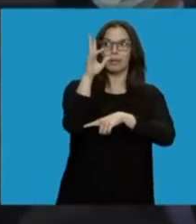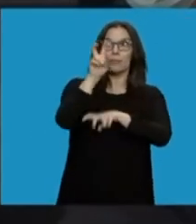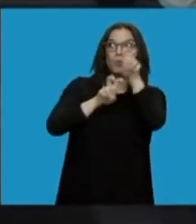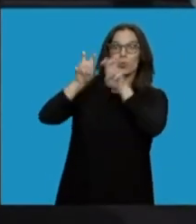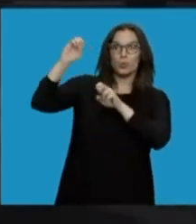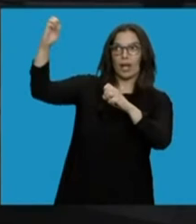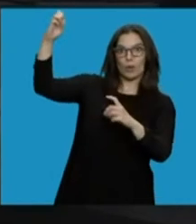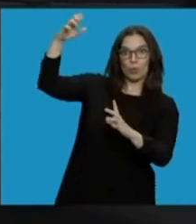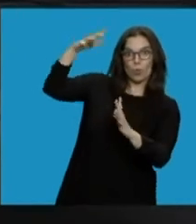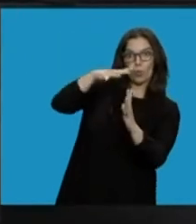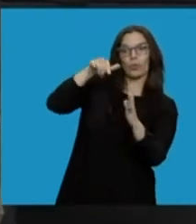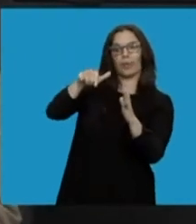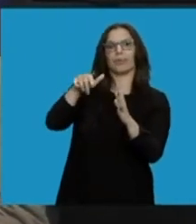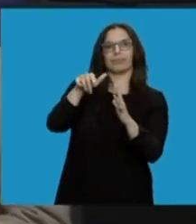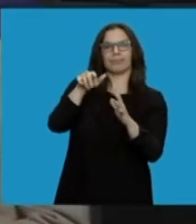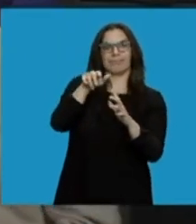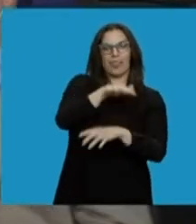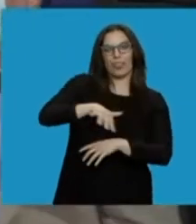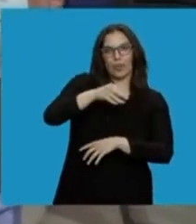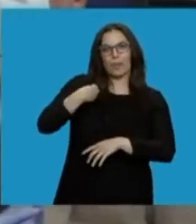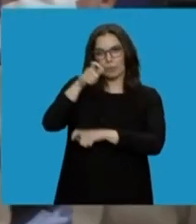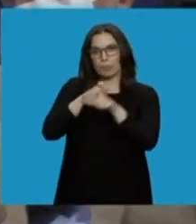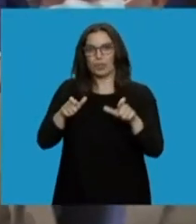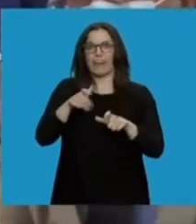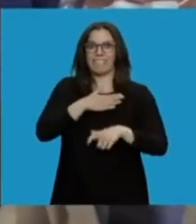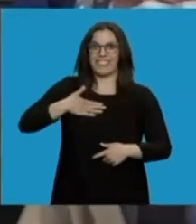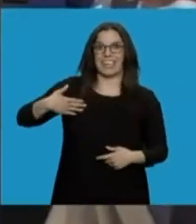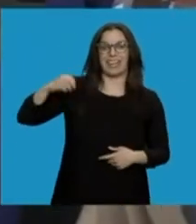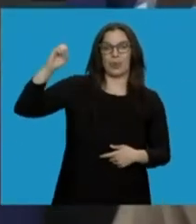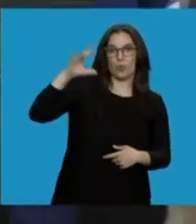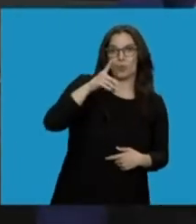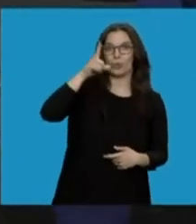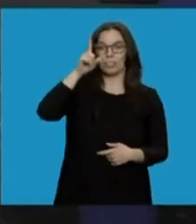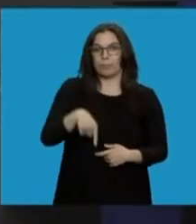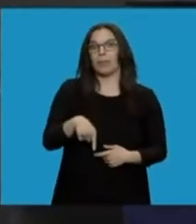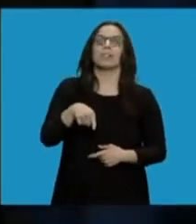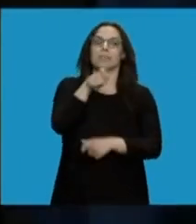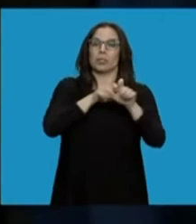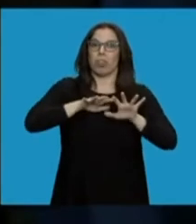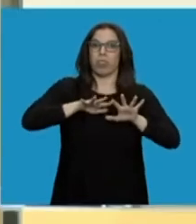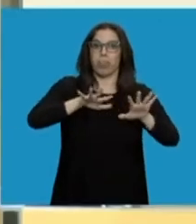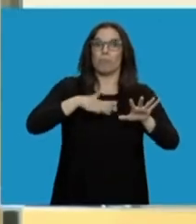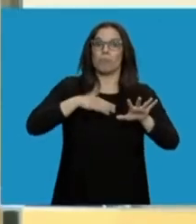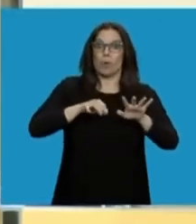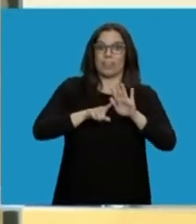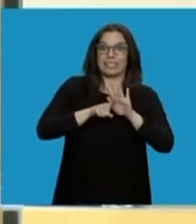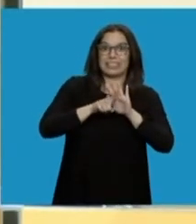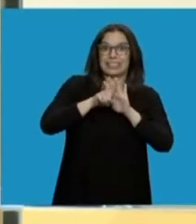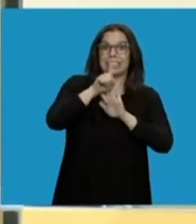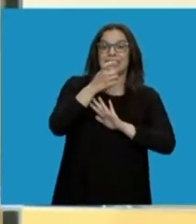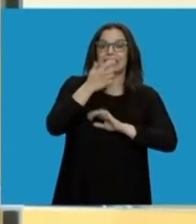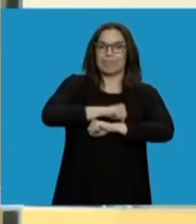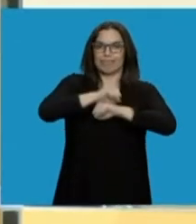ocurriendo en lugares como las antiguas cuencas mineras del Bierzo, lugares que se han hundido, pero donde todavía puede crecer algo a poco que se siembre